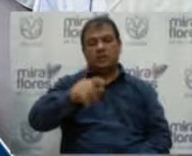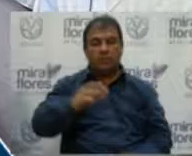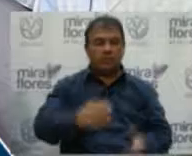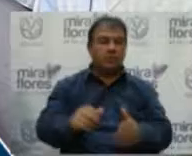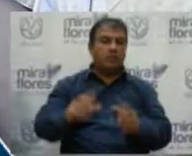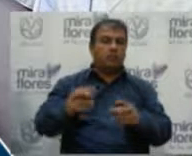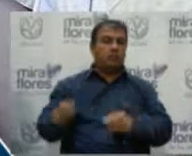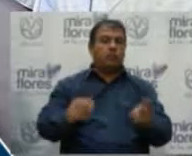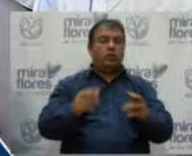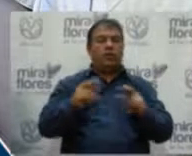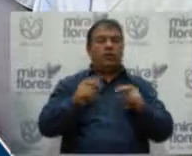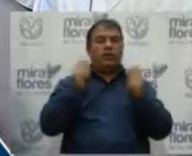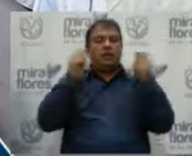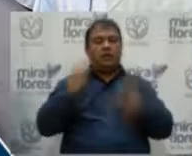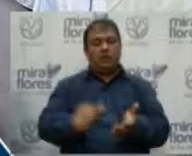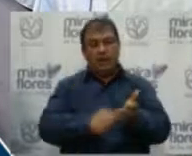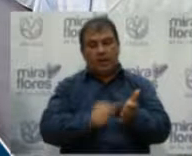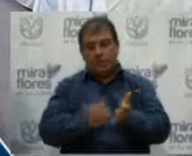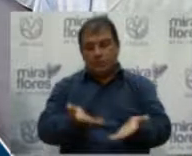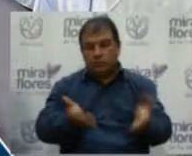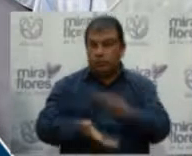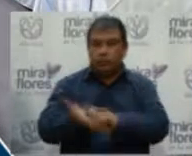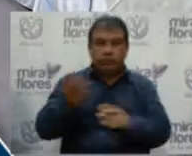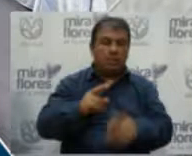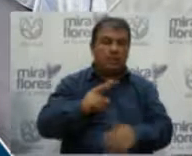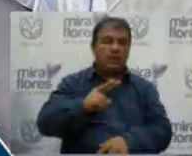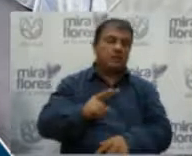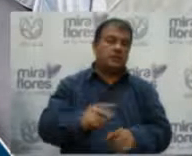Vayas, cuyo valor asciende a